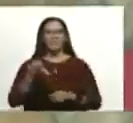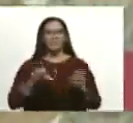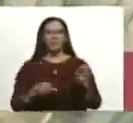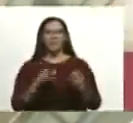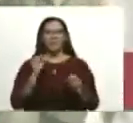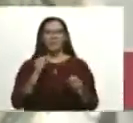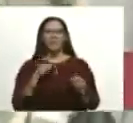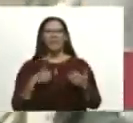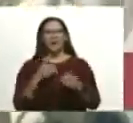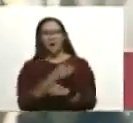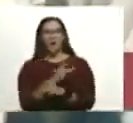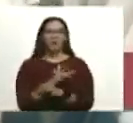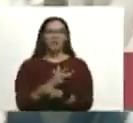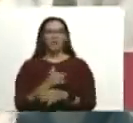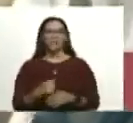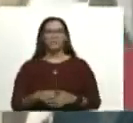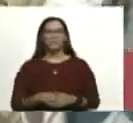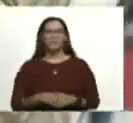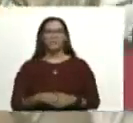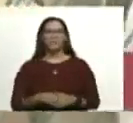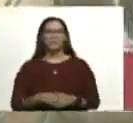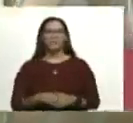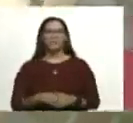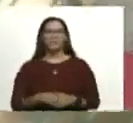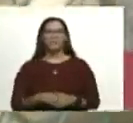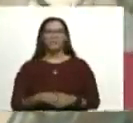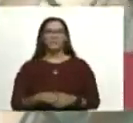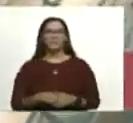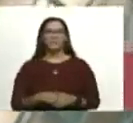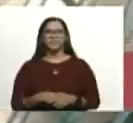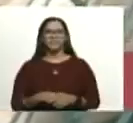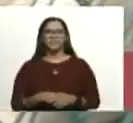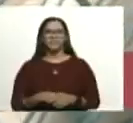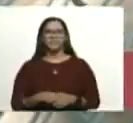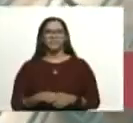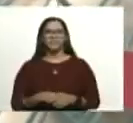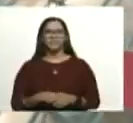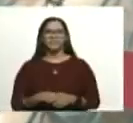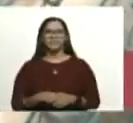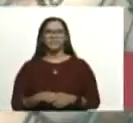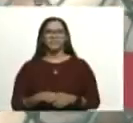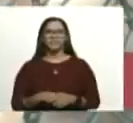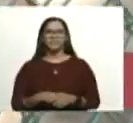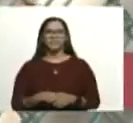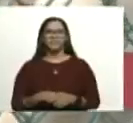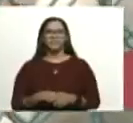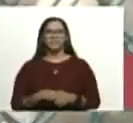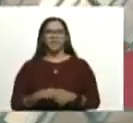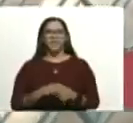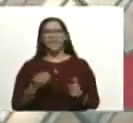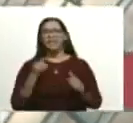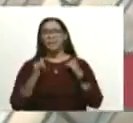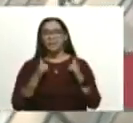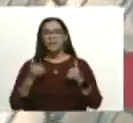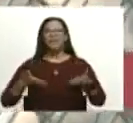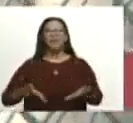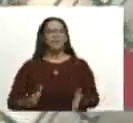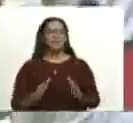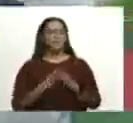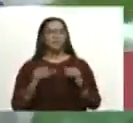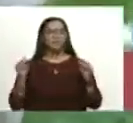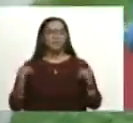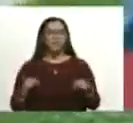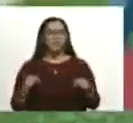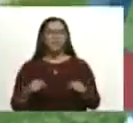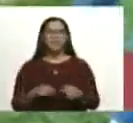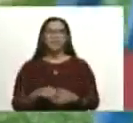más, mira, juguetón y dinámico. Bueno, fíjate tú, desde que el cachorro nació, yo estuve aquí